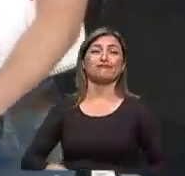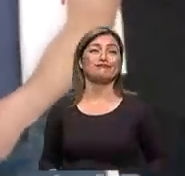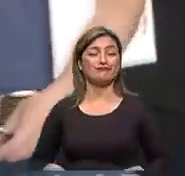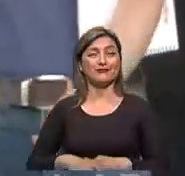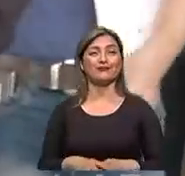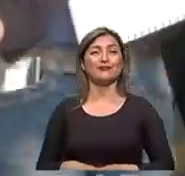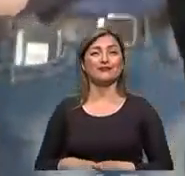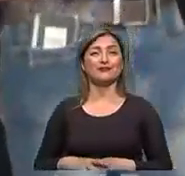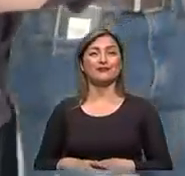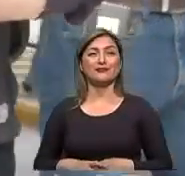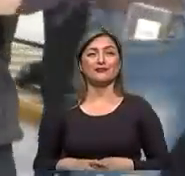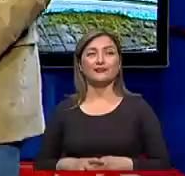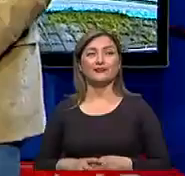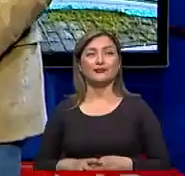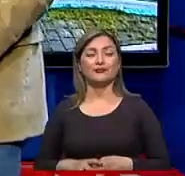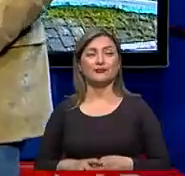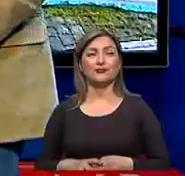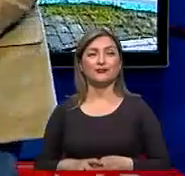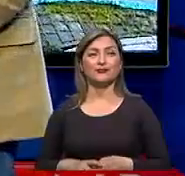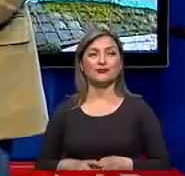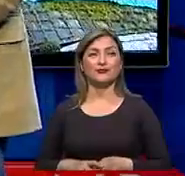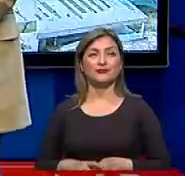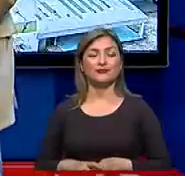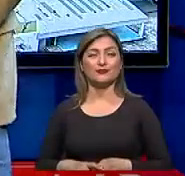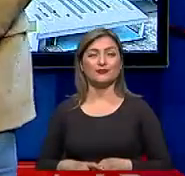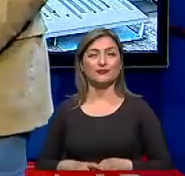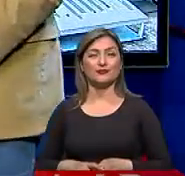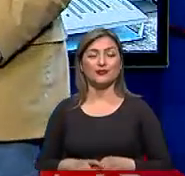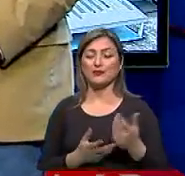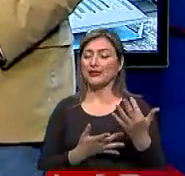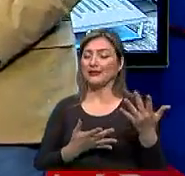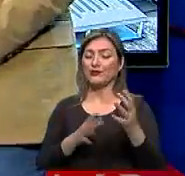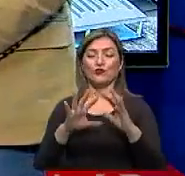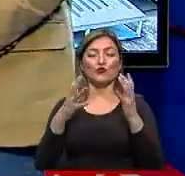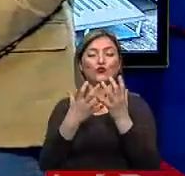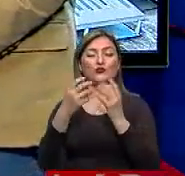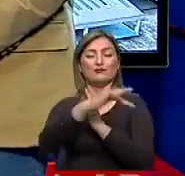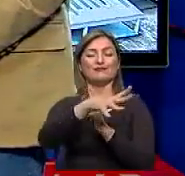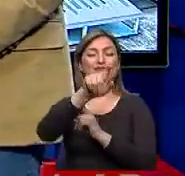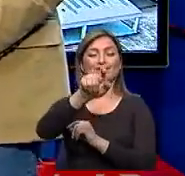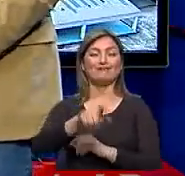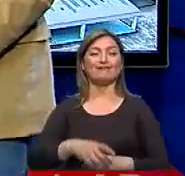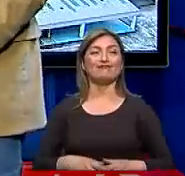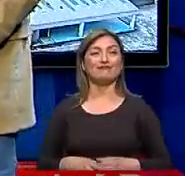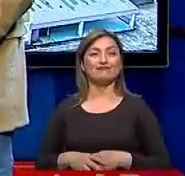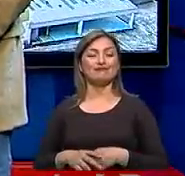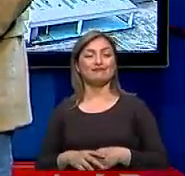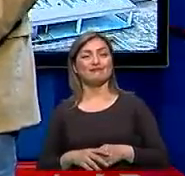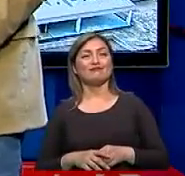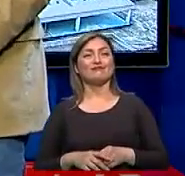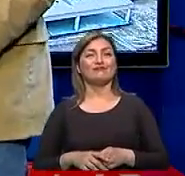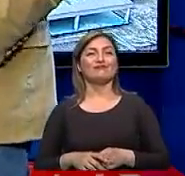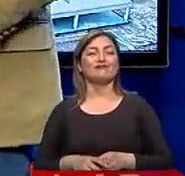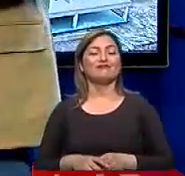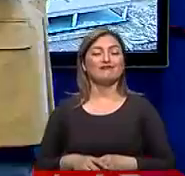Tomás Chufardi, 24 horas. Mucha esperanza para el mundo, también para el medio ambiente que tanto lo necesita. Así es, poco a poco estamos viendo